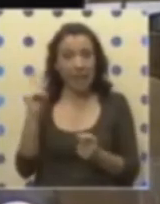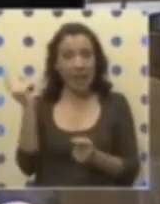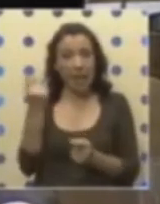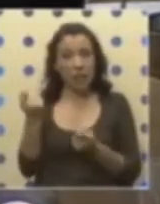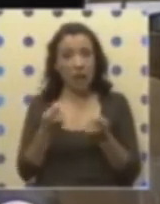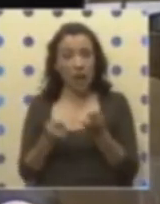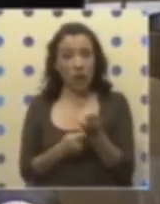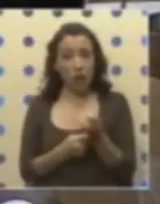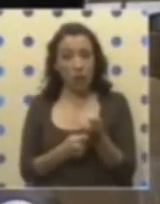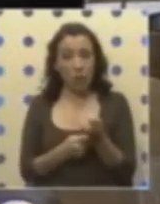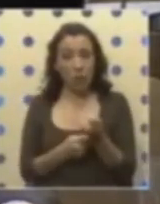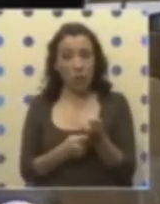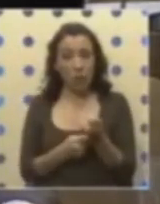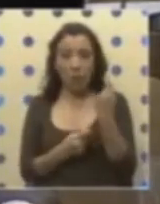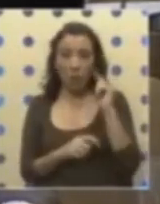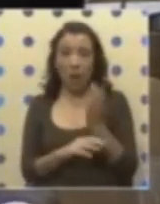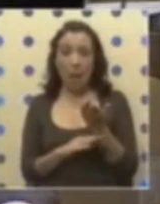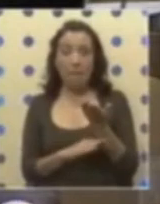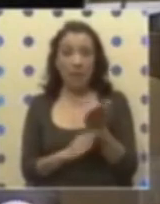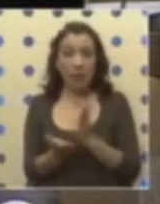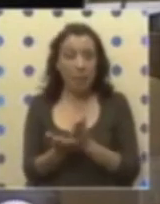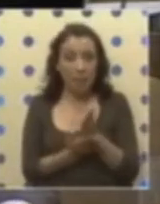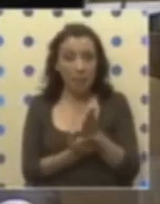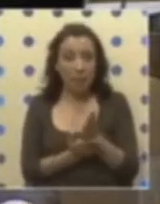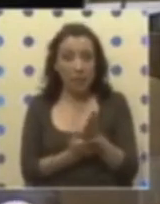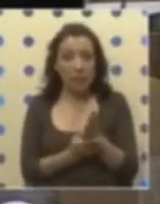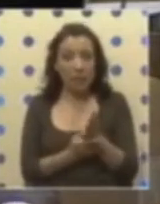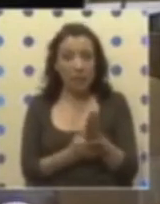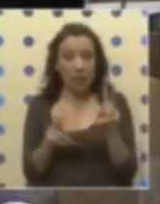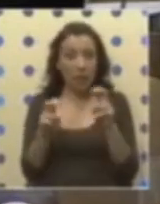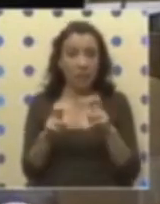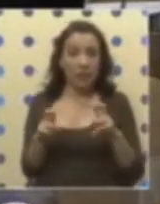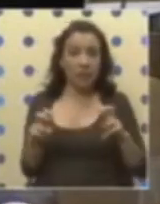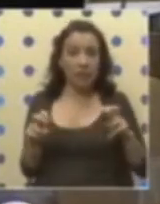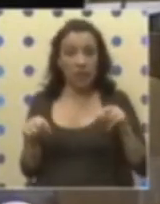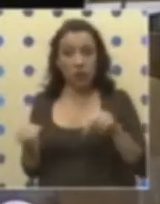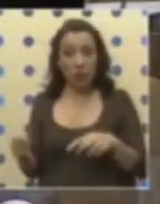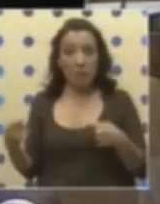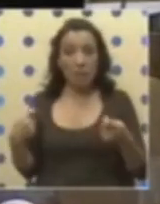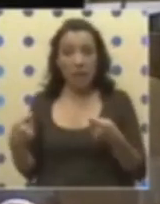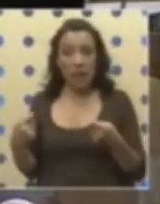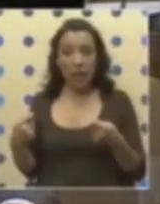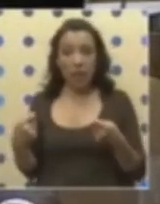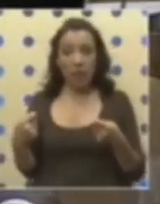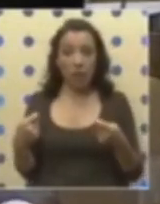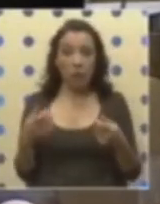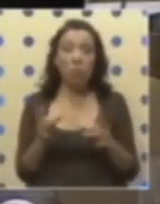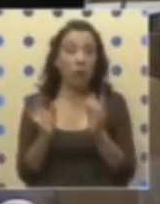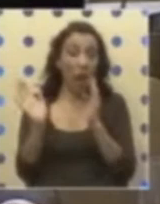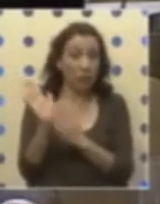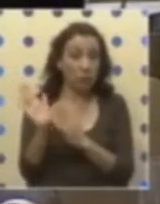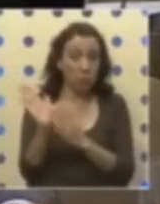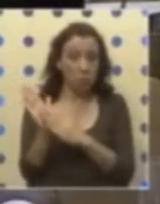Nacional Económica para solicitar que inicie una investigación en este mercado, dado que las